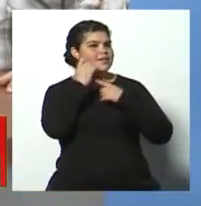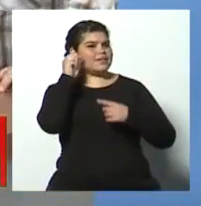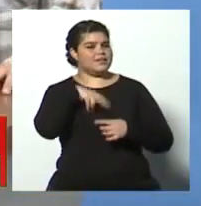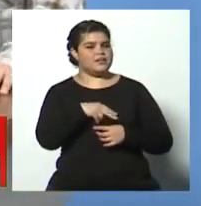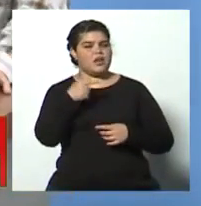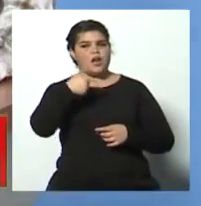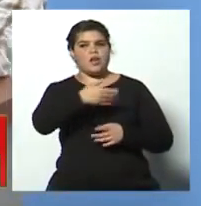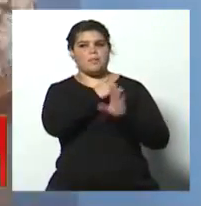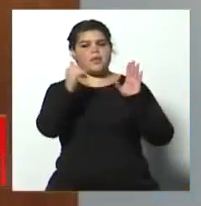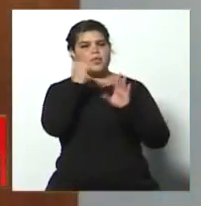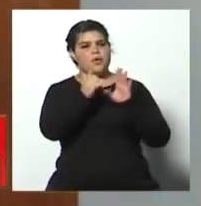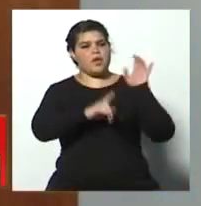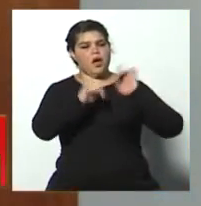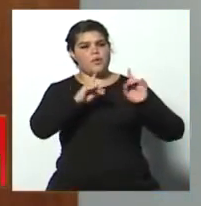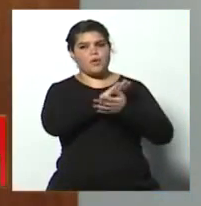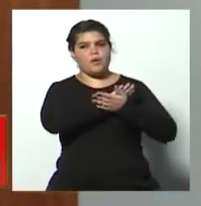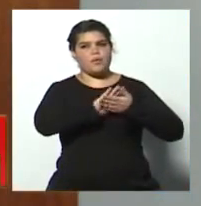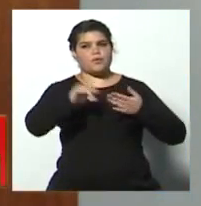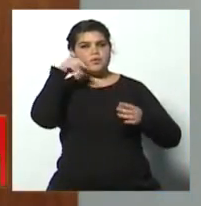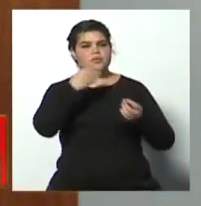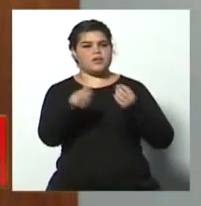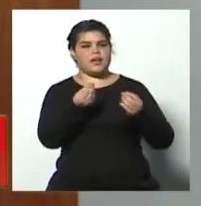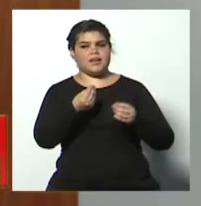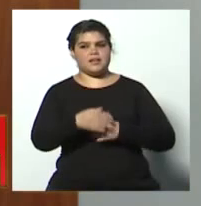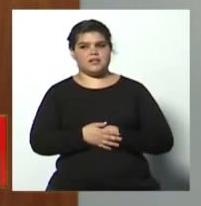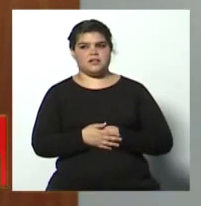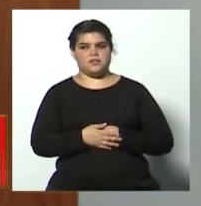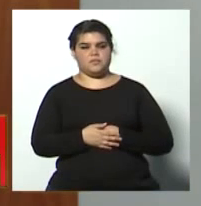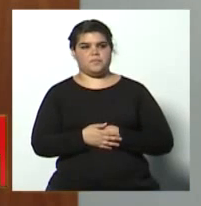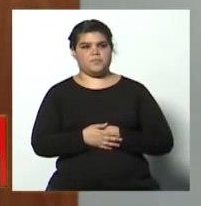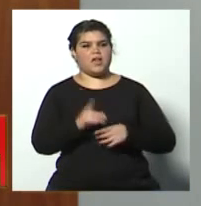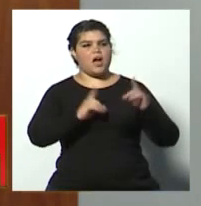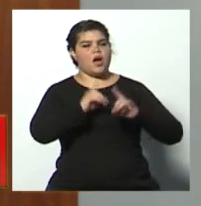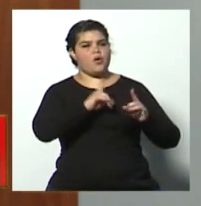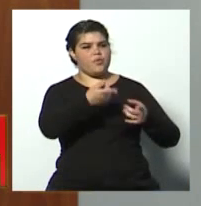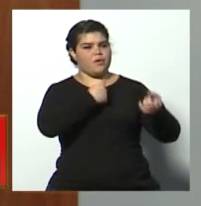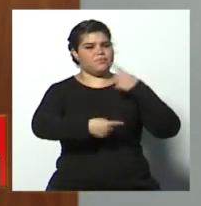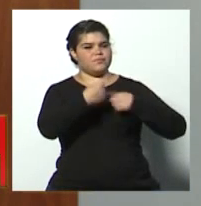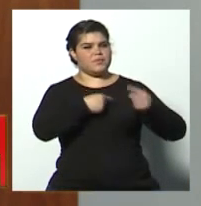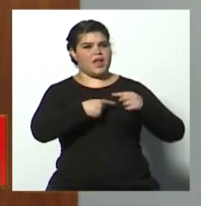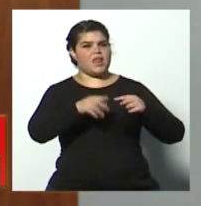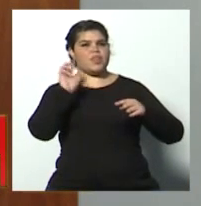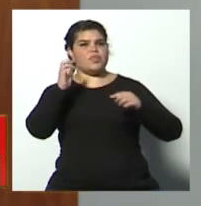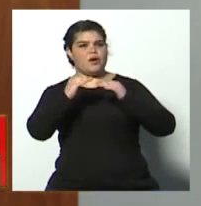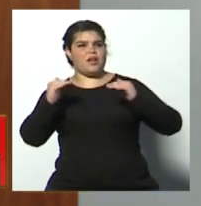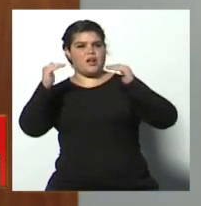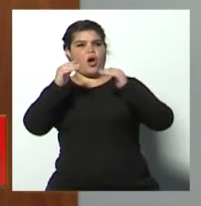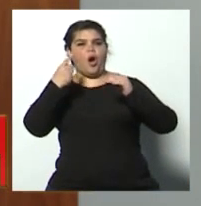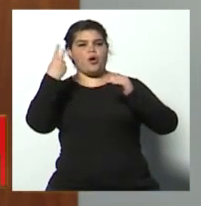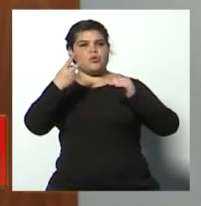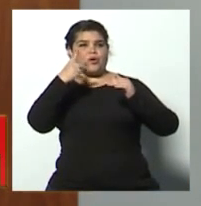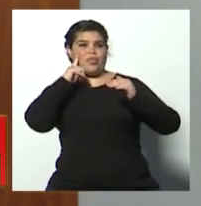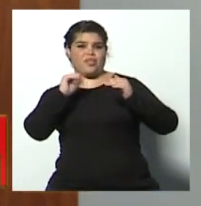en horas del mediodía en las actualizaciones de los medios web. Informaban esto que vos acabas de decir, ¿no? Que el dólar paralelo volvió a subir por segundo